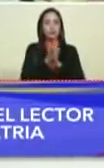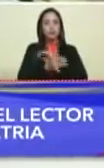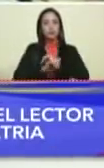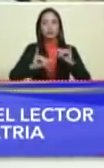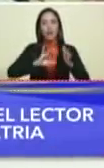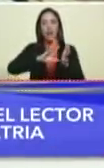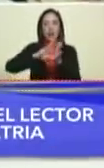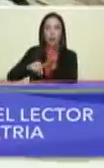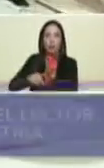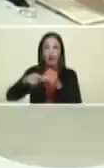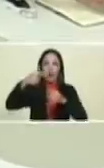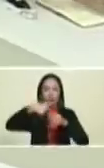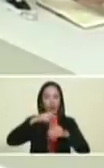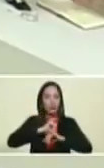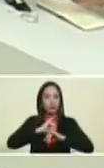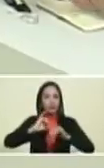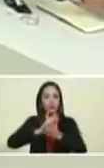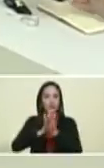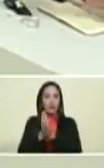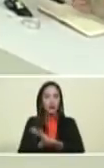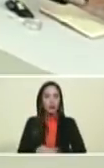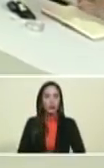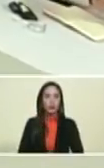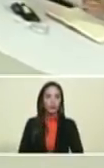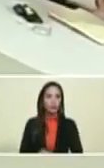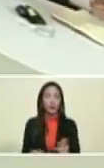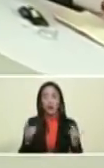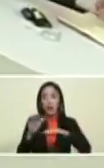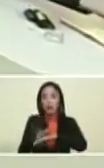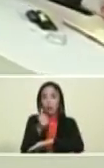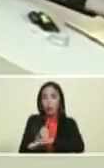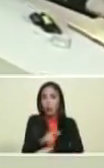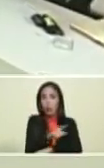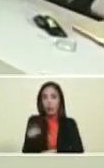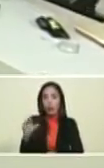contrabando y al robo de la gasolina por parte de